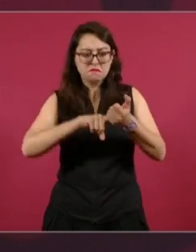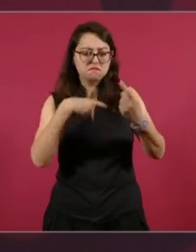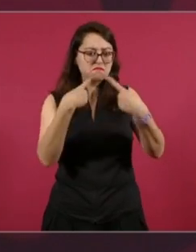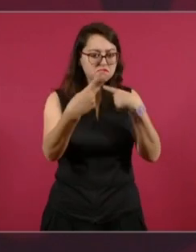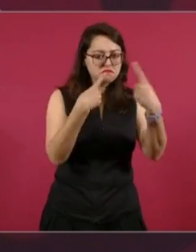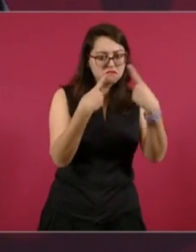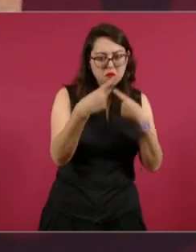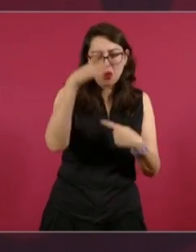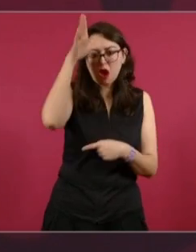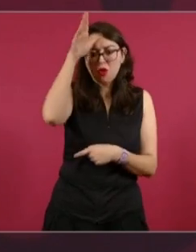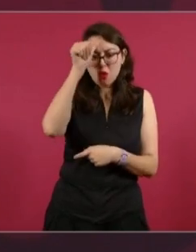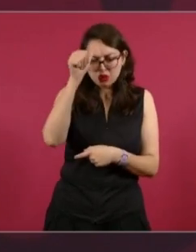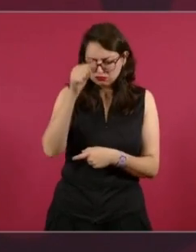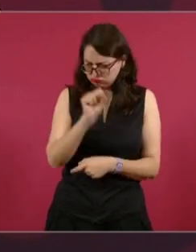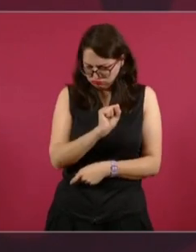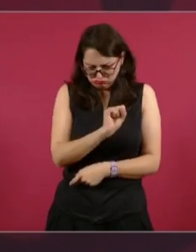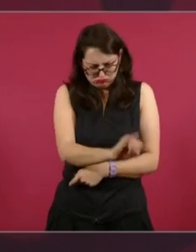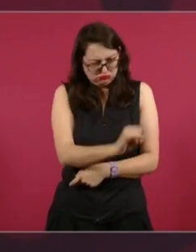y se les atiende